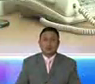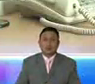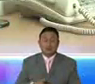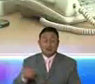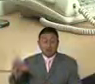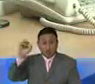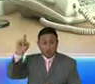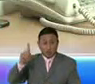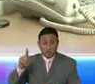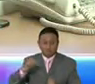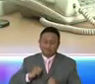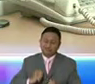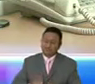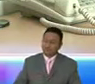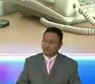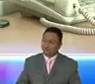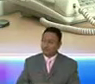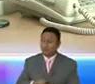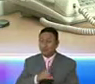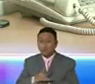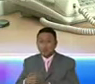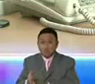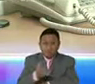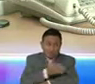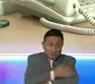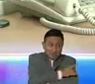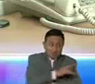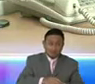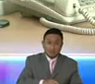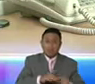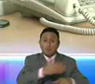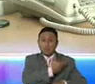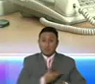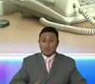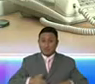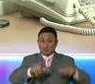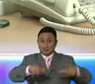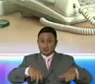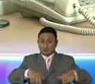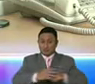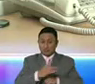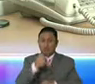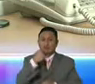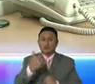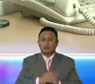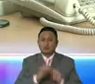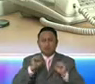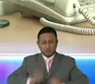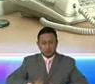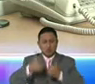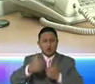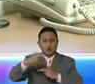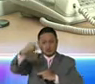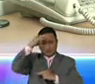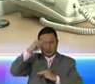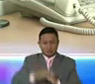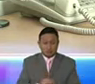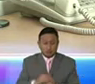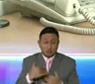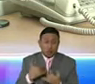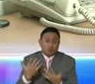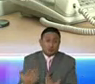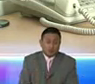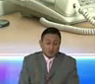La semana pasada el presidente de la República dijo que nos va a dar buenas noticias y